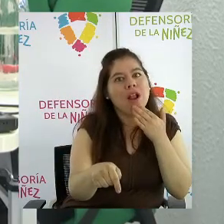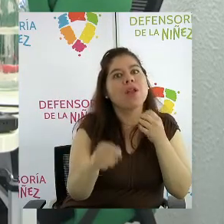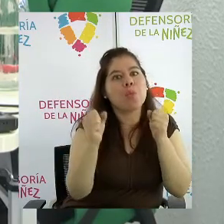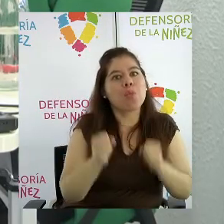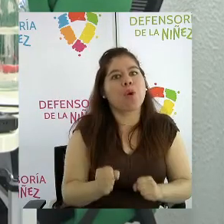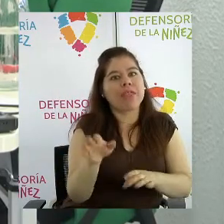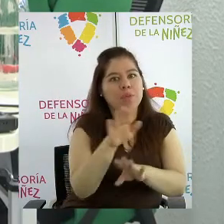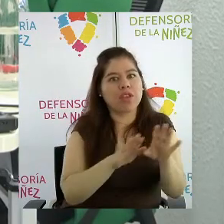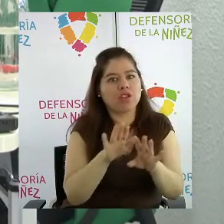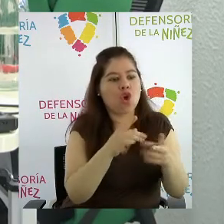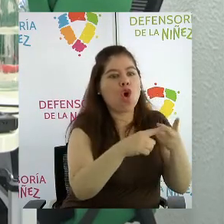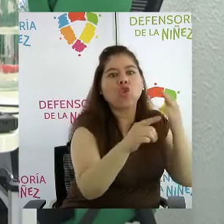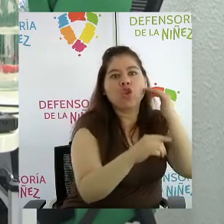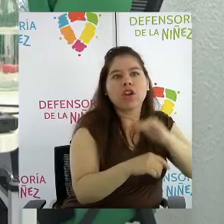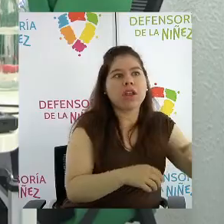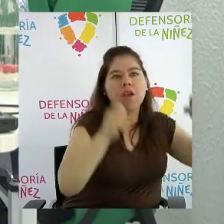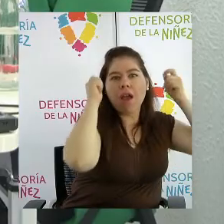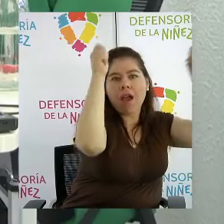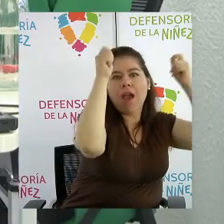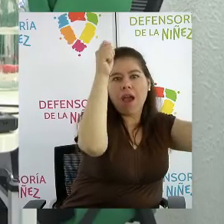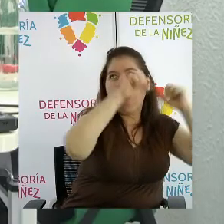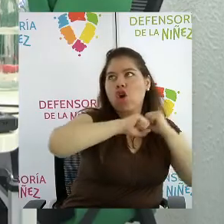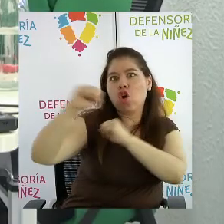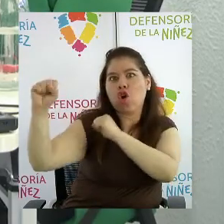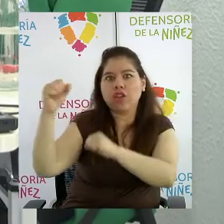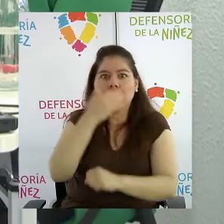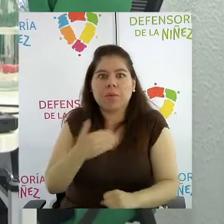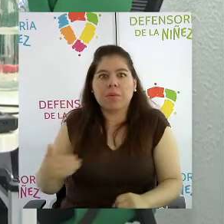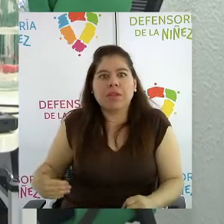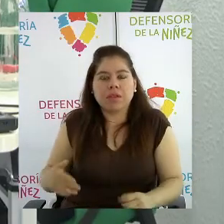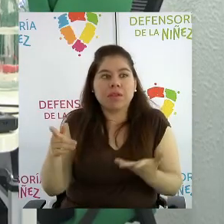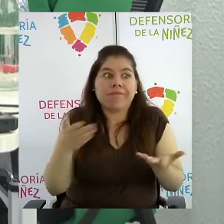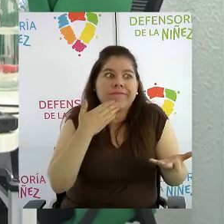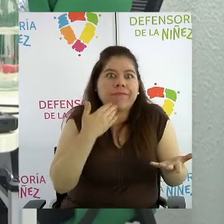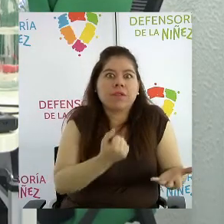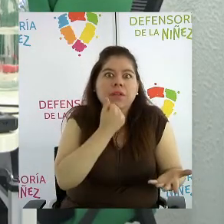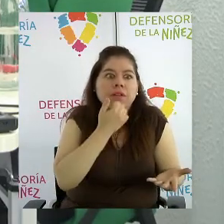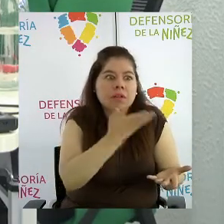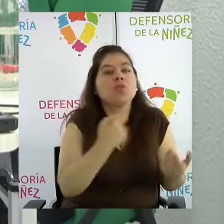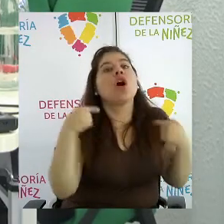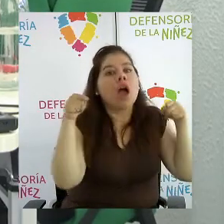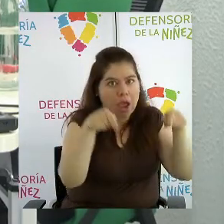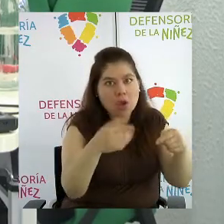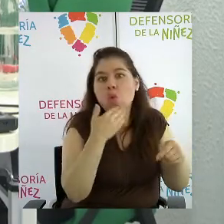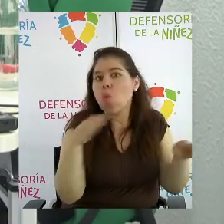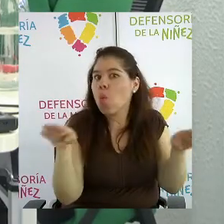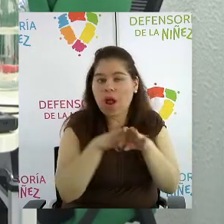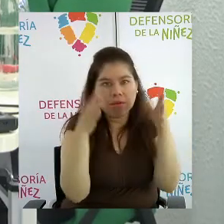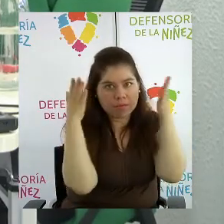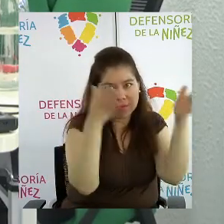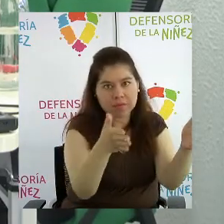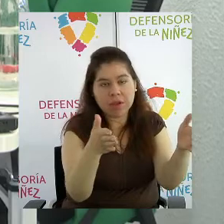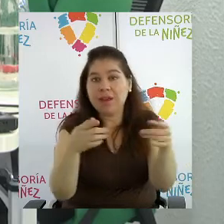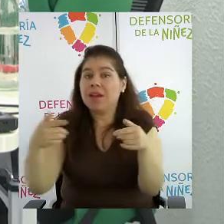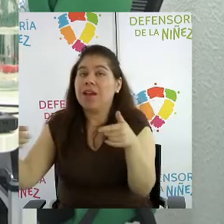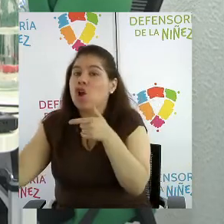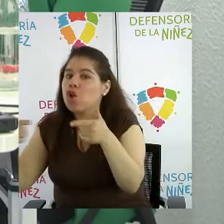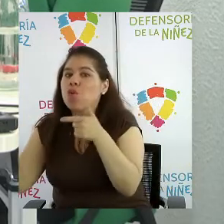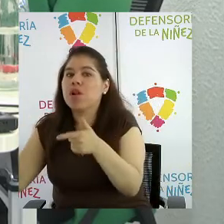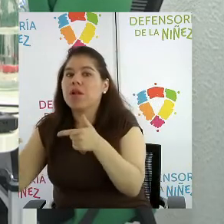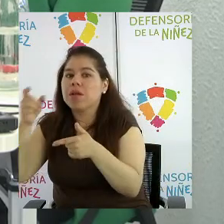pancarta gritando una consigna contra el presidente, que es algo inadmisible. Y eso es lo que la ciudadanía y particularmente los políticos tienen que